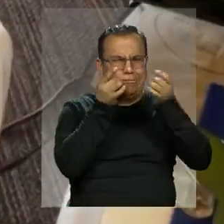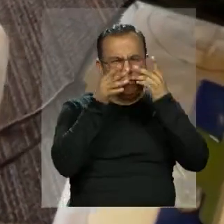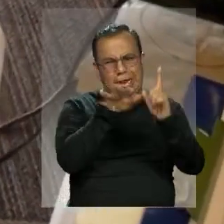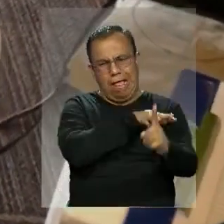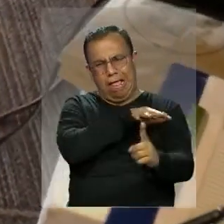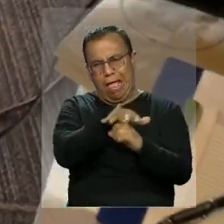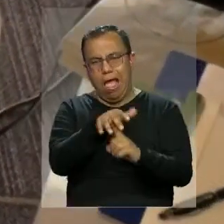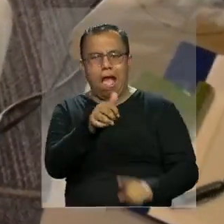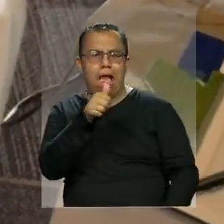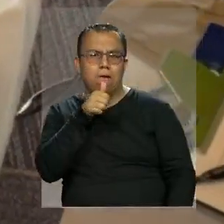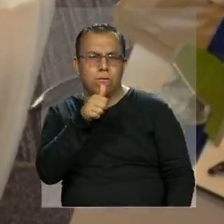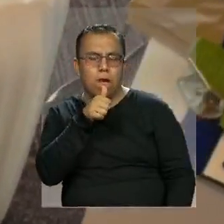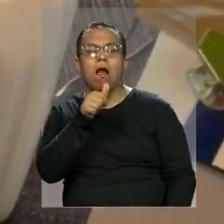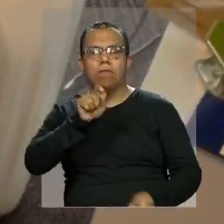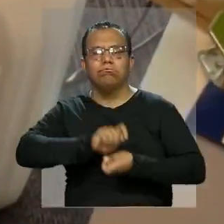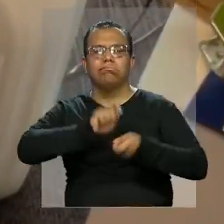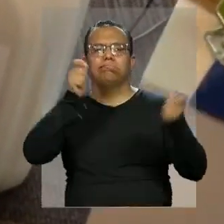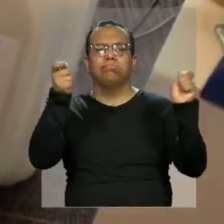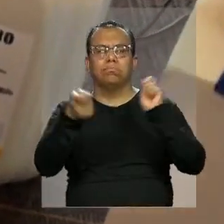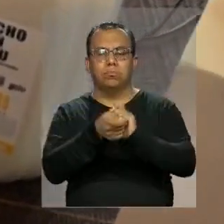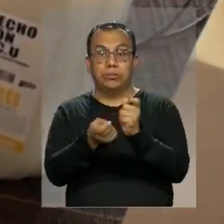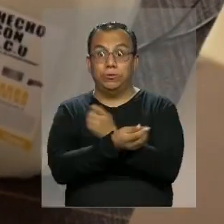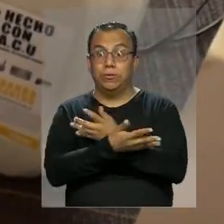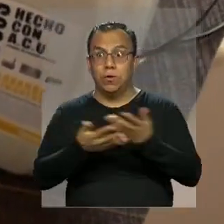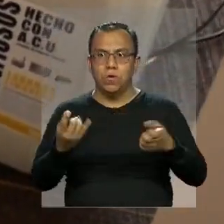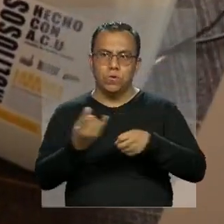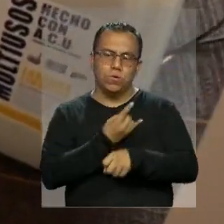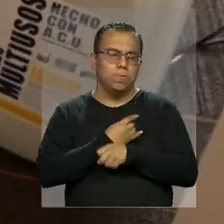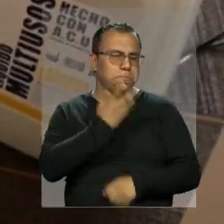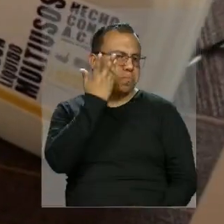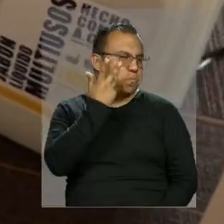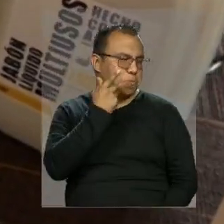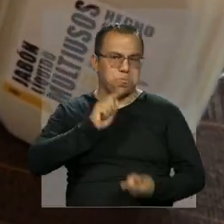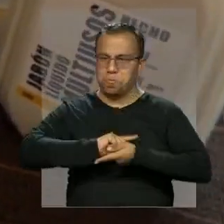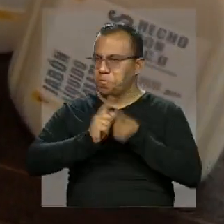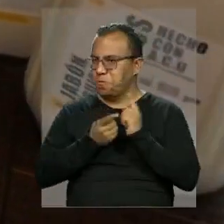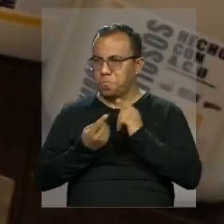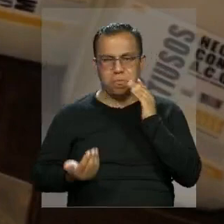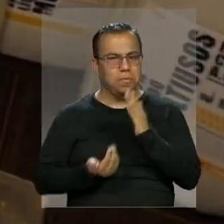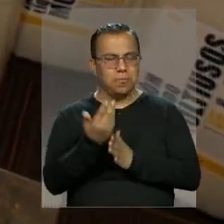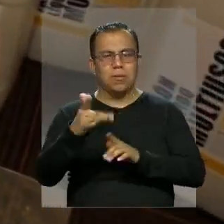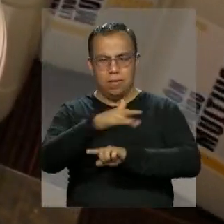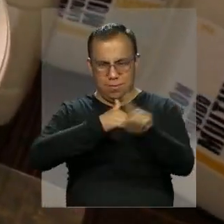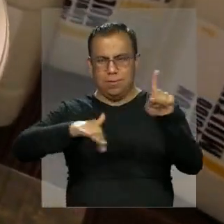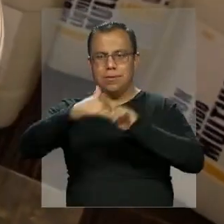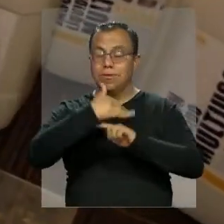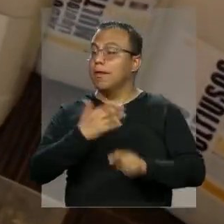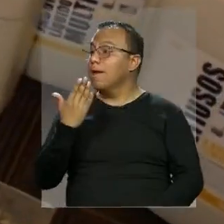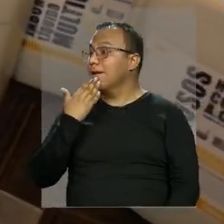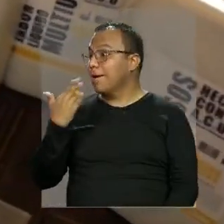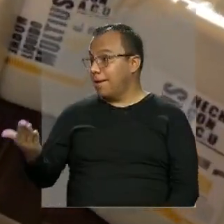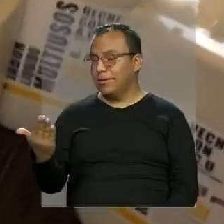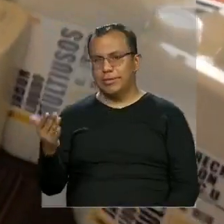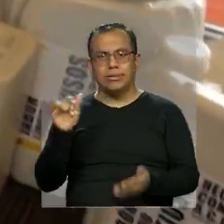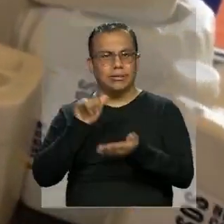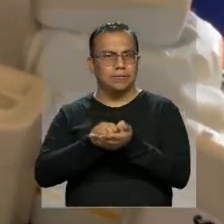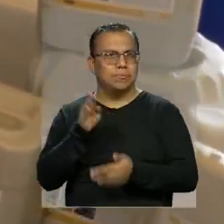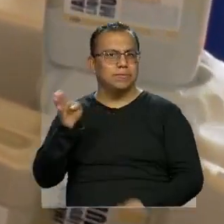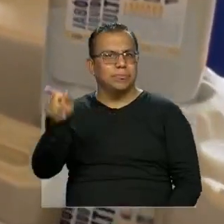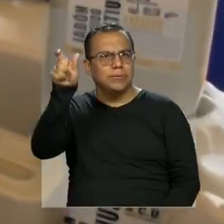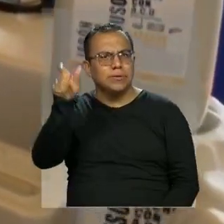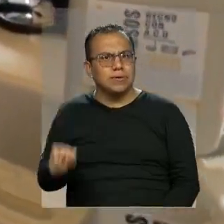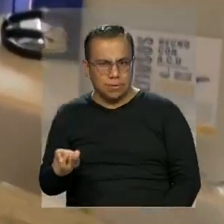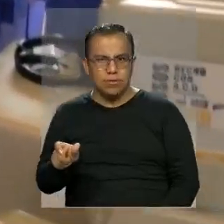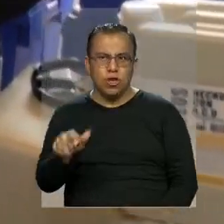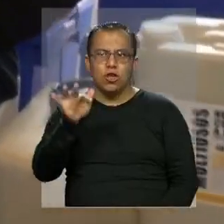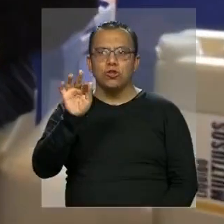para nuestra agua y lo transformamos en un producto de uso diario completamente ecoamigable. Muchas gracias, Daniela Carvajal, de